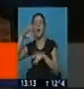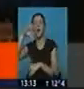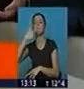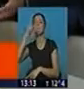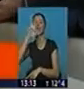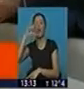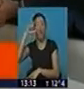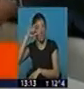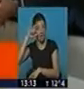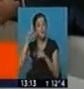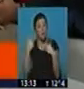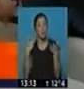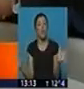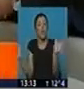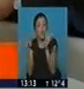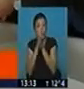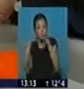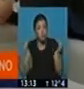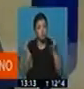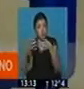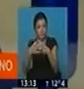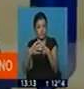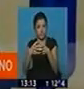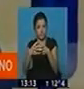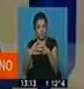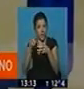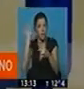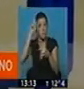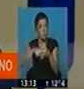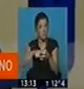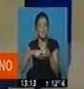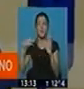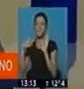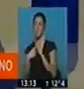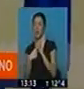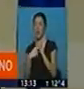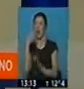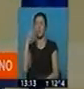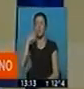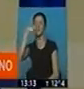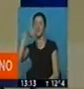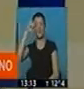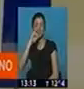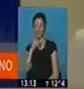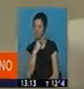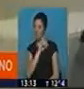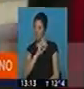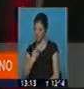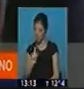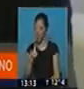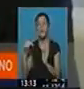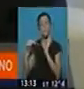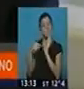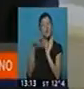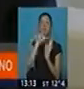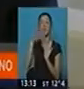PSOE a constituir una coalición. Sin embargo, el socialista Pedro Sánchez se mostró renuente, pero Rajoy